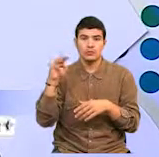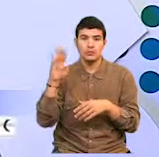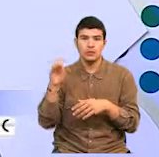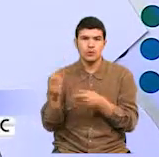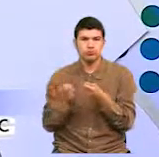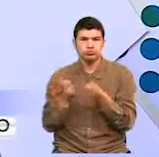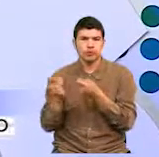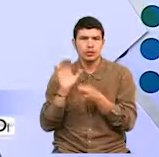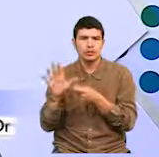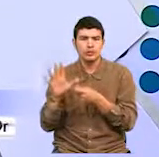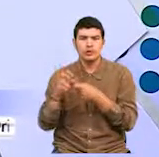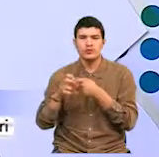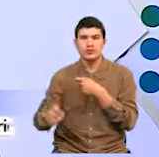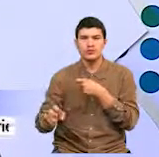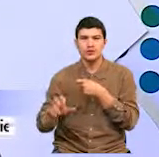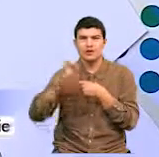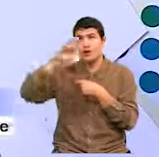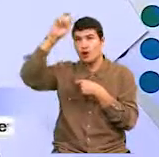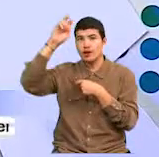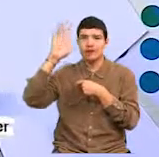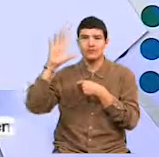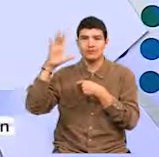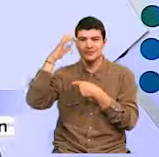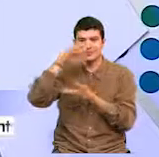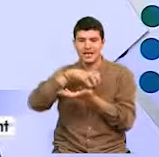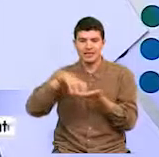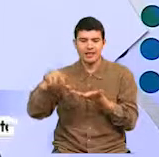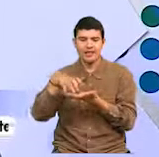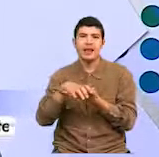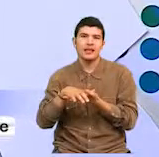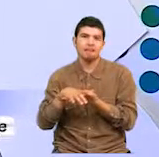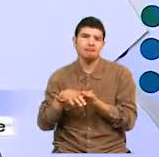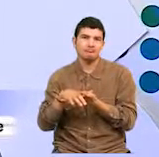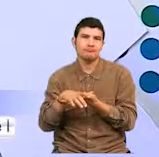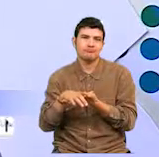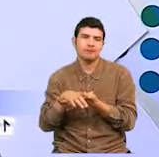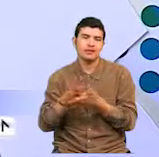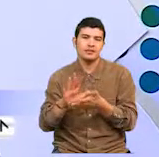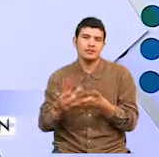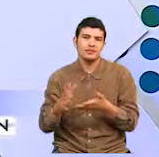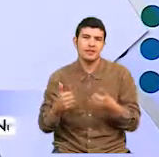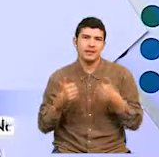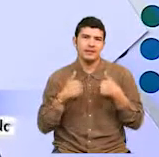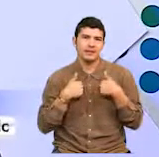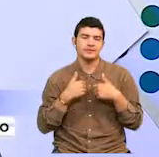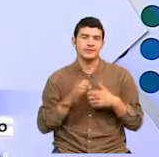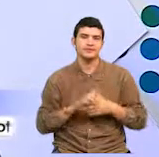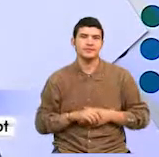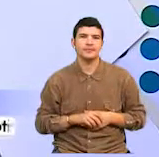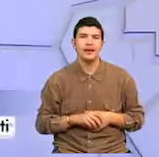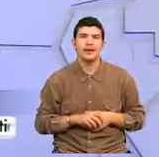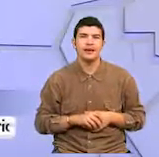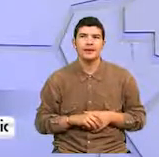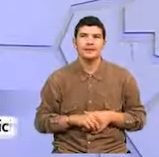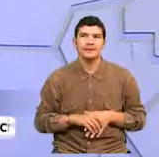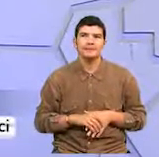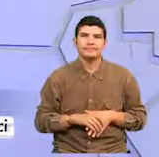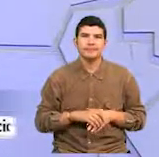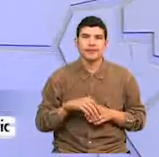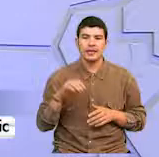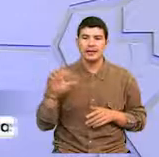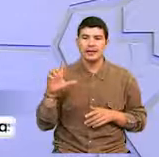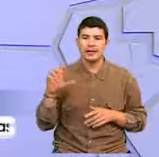la parte sur del norte de Santander, pues muy seguramente también se van a ver esos coletazos de paz. La presencia del ELN